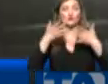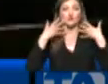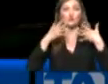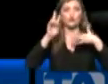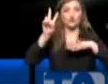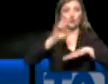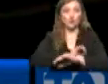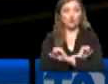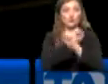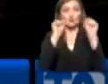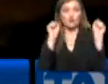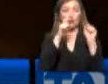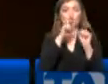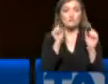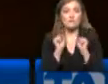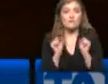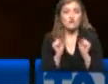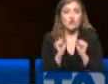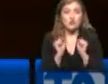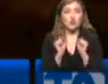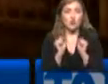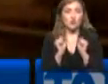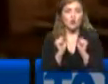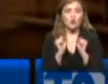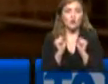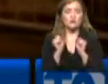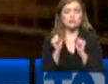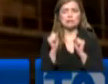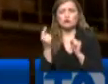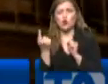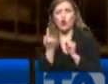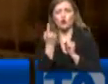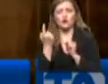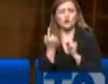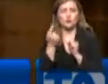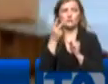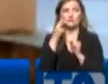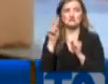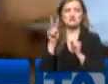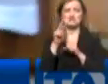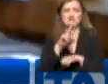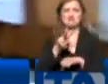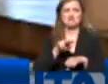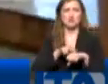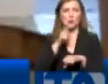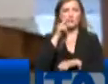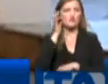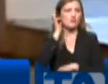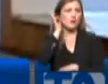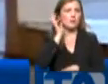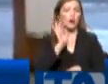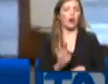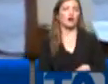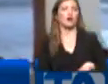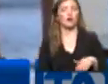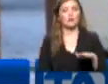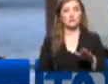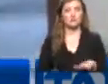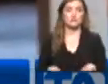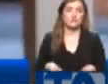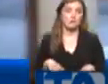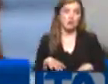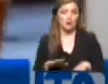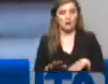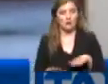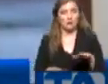mañana. Además del frío y la soledad, tienen un factor común esta clase de imágenes. de hombres y mujeres deambulando,